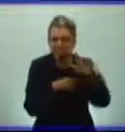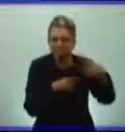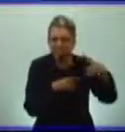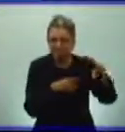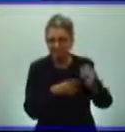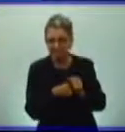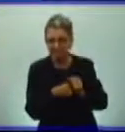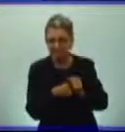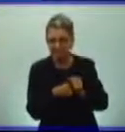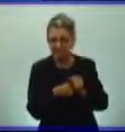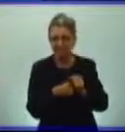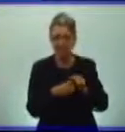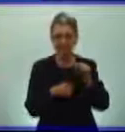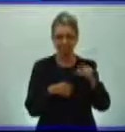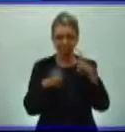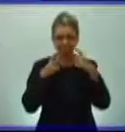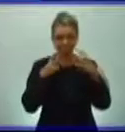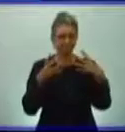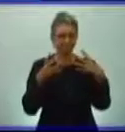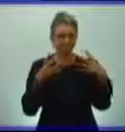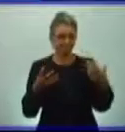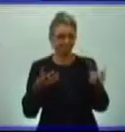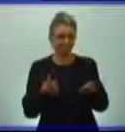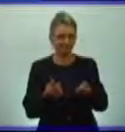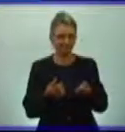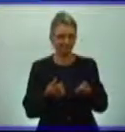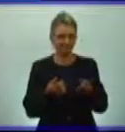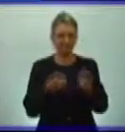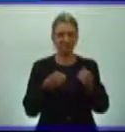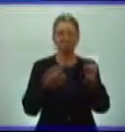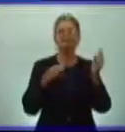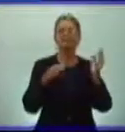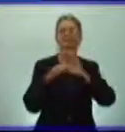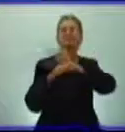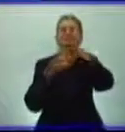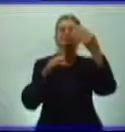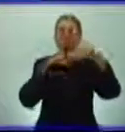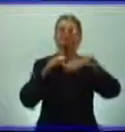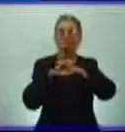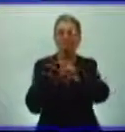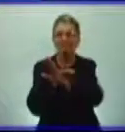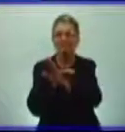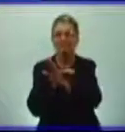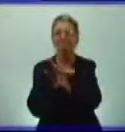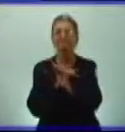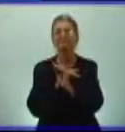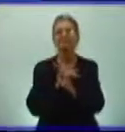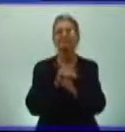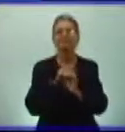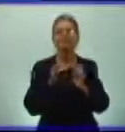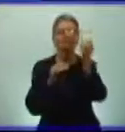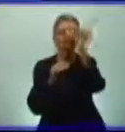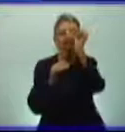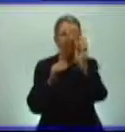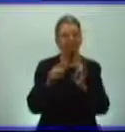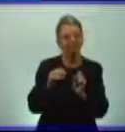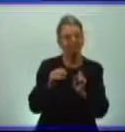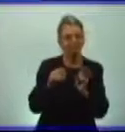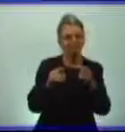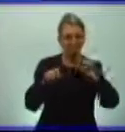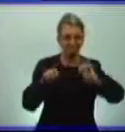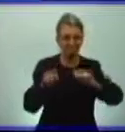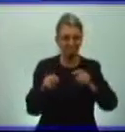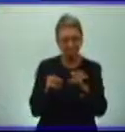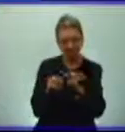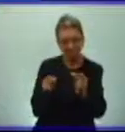de importancia en esta provincia las cuevas de Bellamar y la Ciénaga de Zapata. la próxima provincia